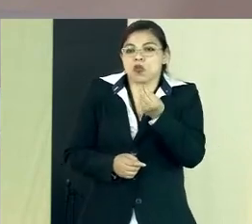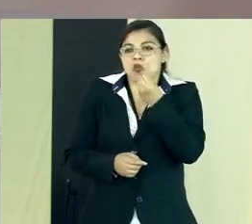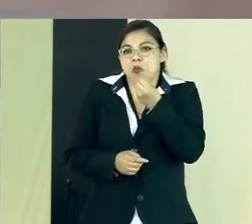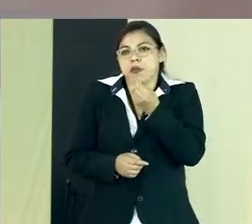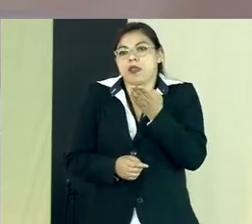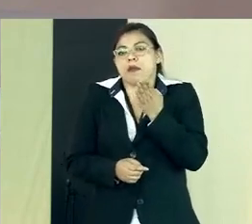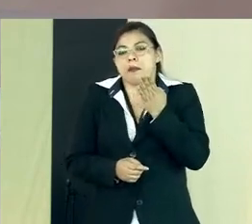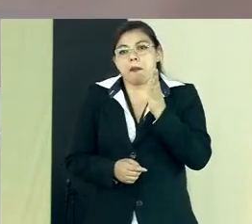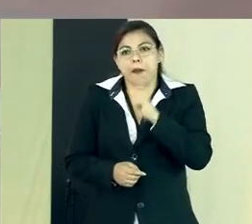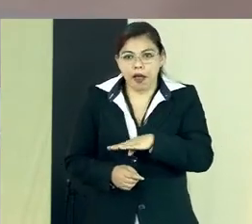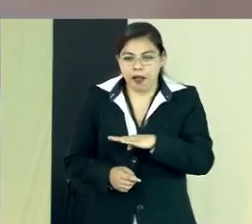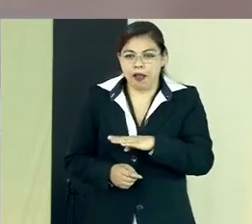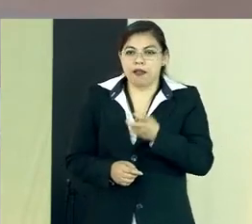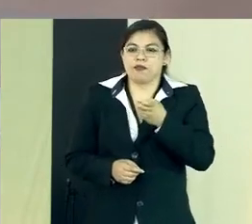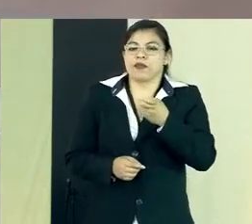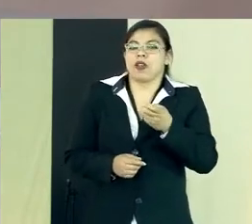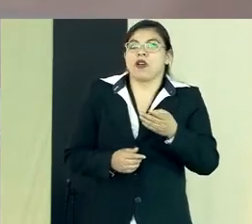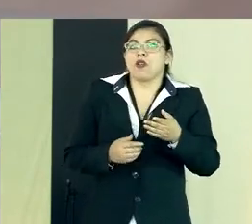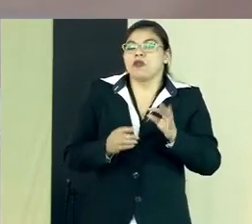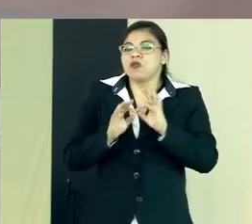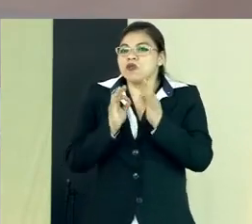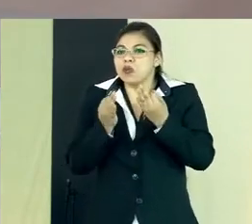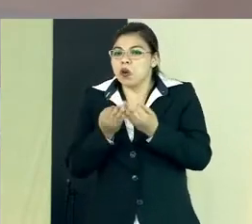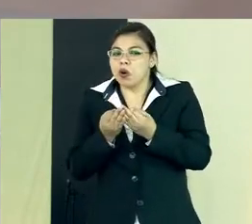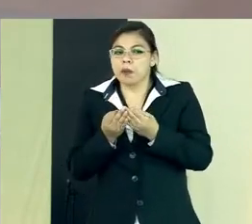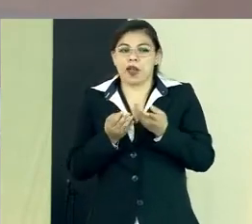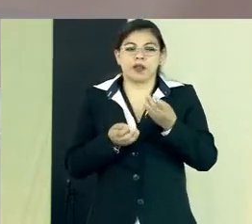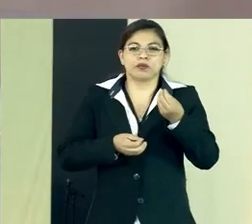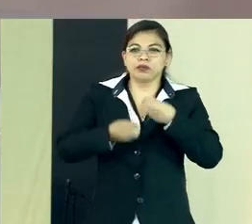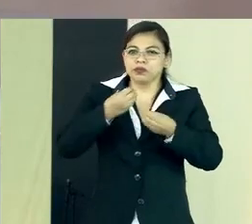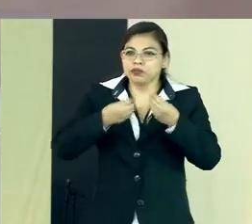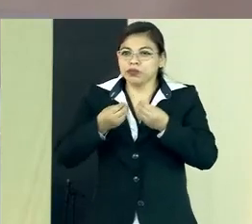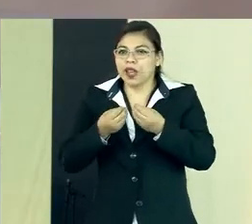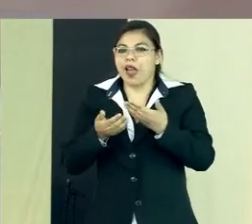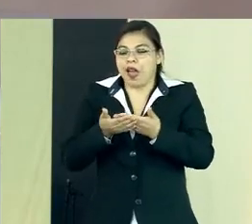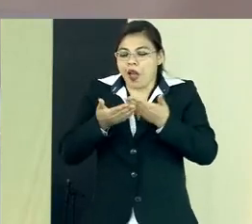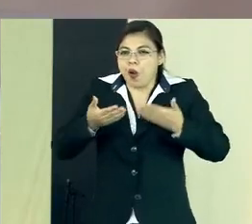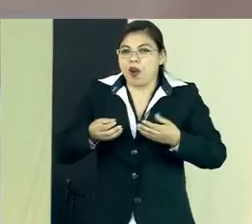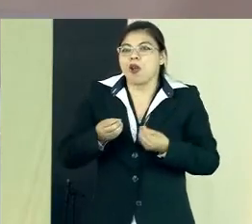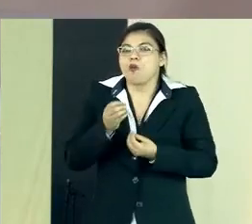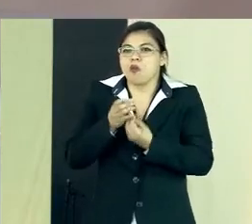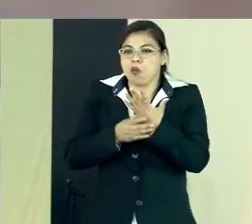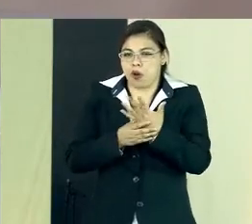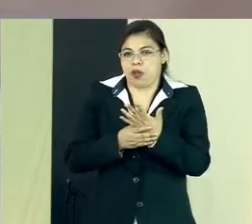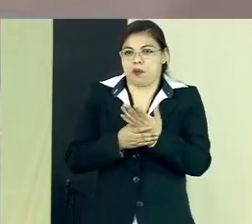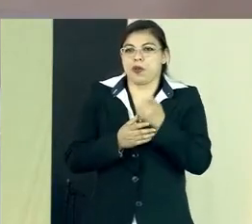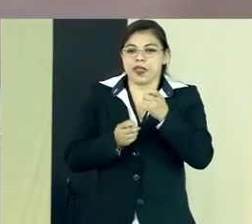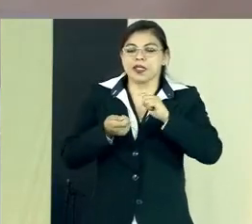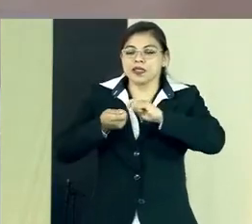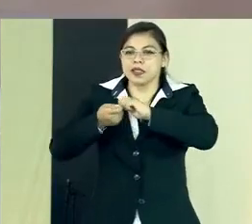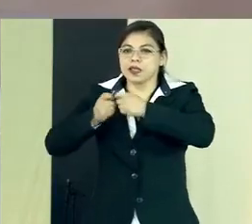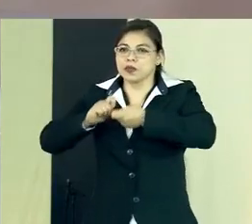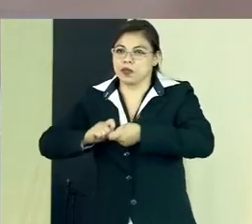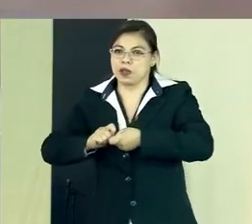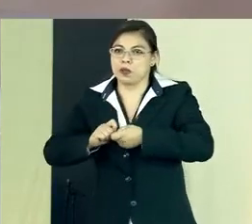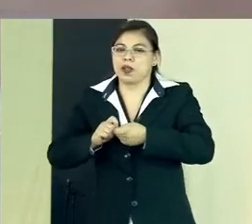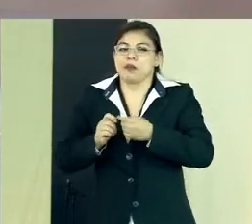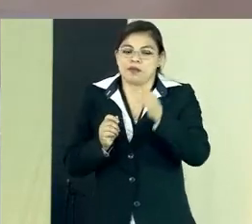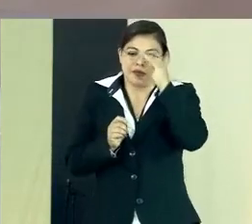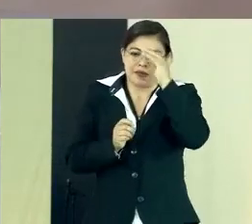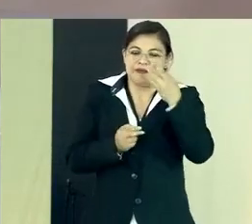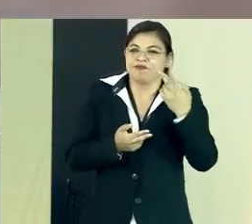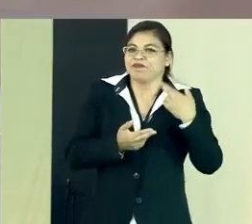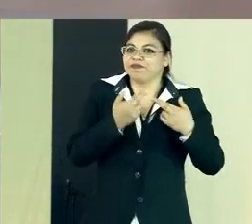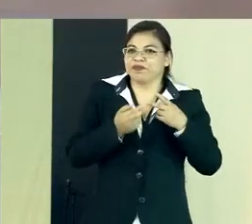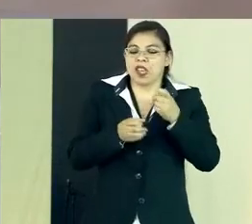estilos estos modelos de consumo que tenemos hoy producto de esta transformación retrógrada